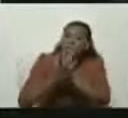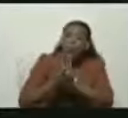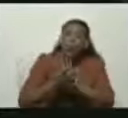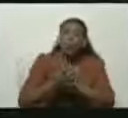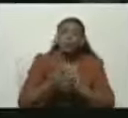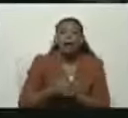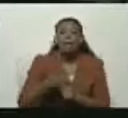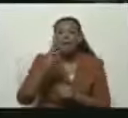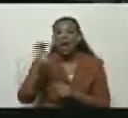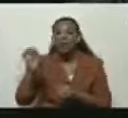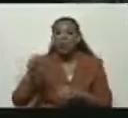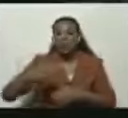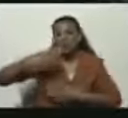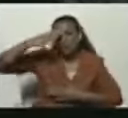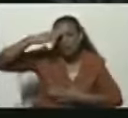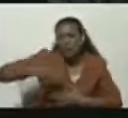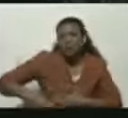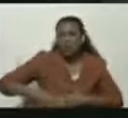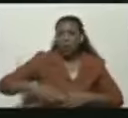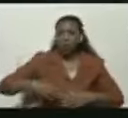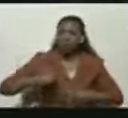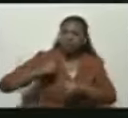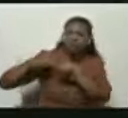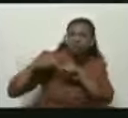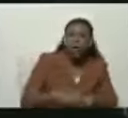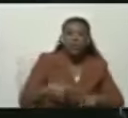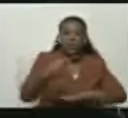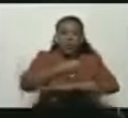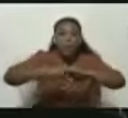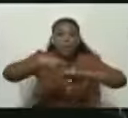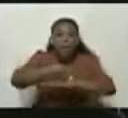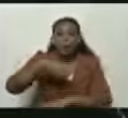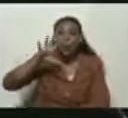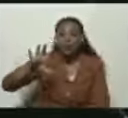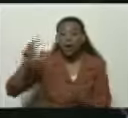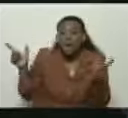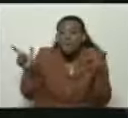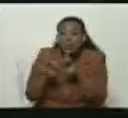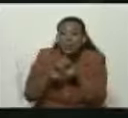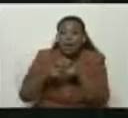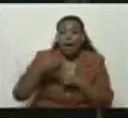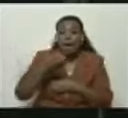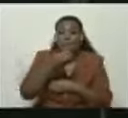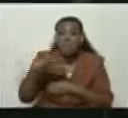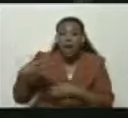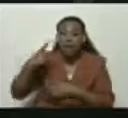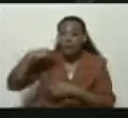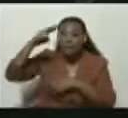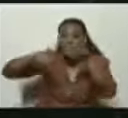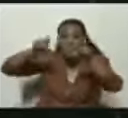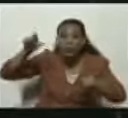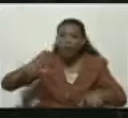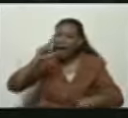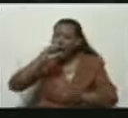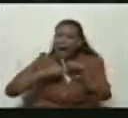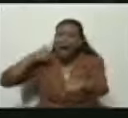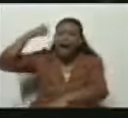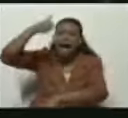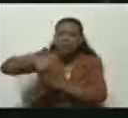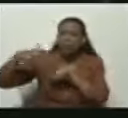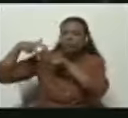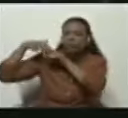apartheid, del régimen discriminatorio de una minoría blanca que ejerció por mucho tiempo